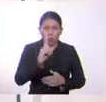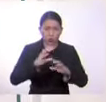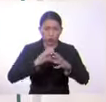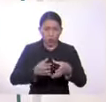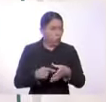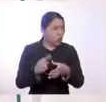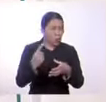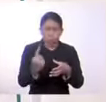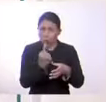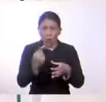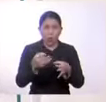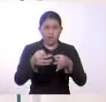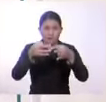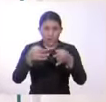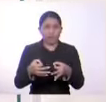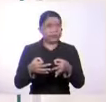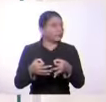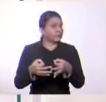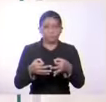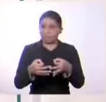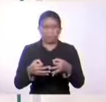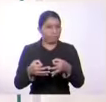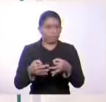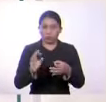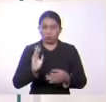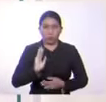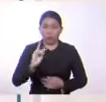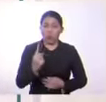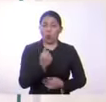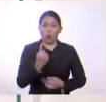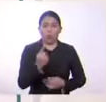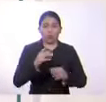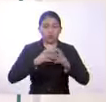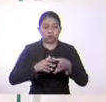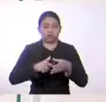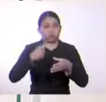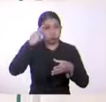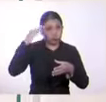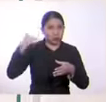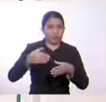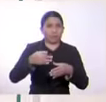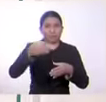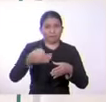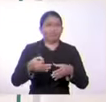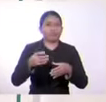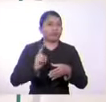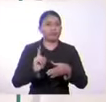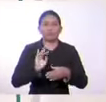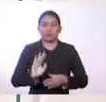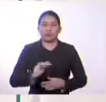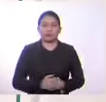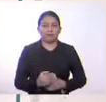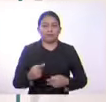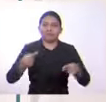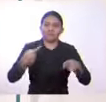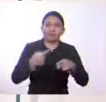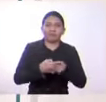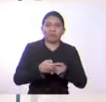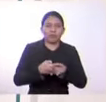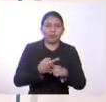político oficial es incompatible con el sistema democrático, y que con la forma de gobierno